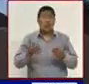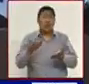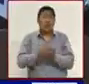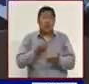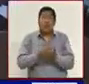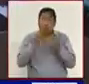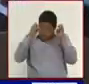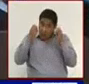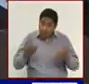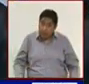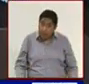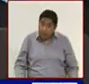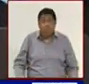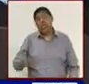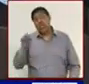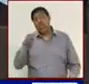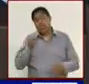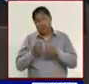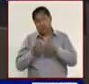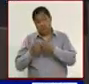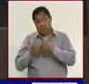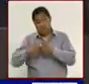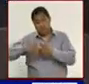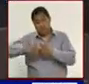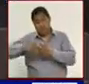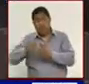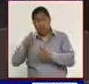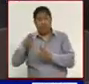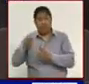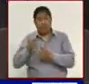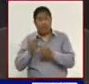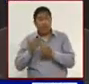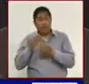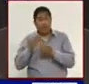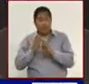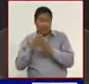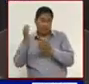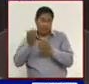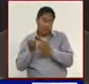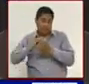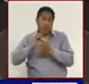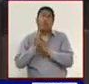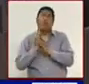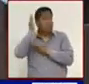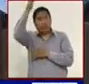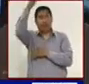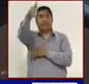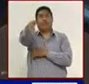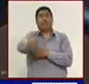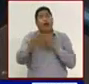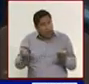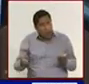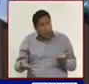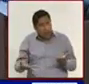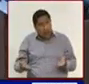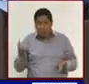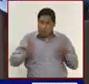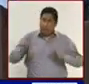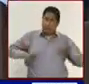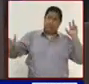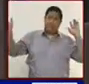Presupuesto para educación, pero sí hay para balines, hay para gases lacrimógenos, donde varios de nuestros colegas han sido